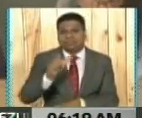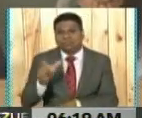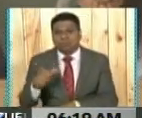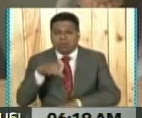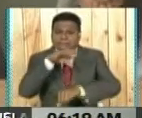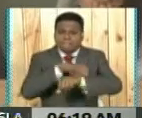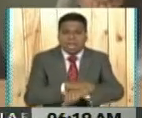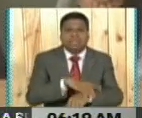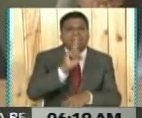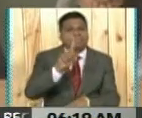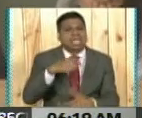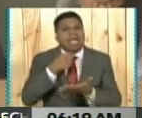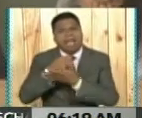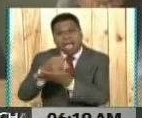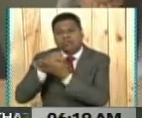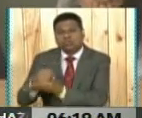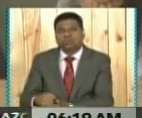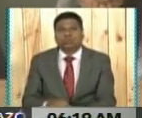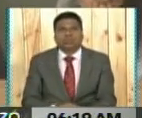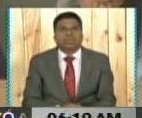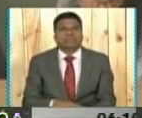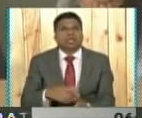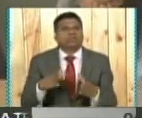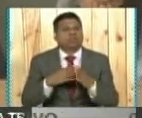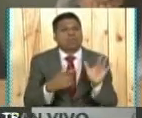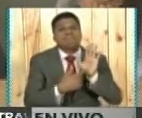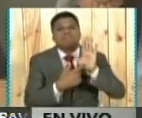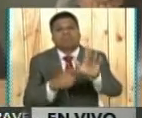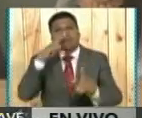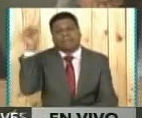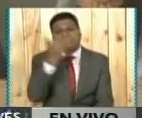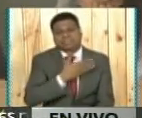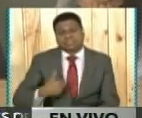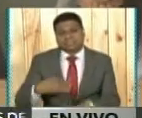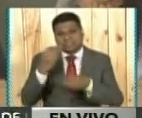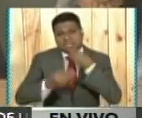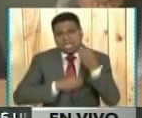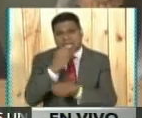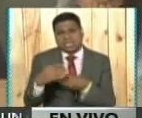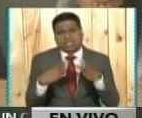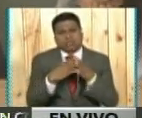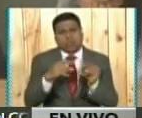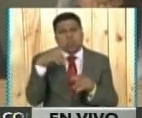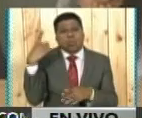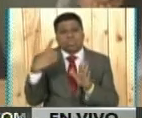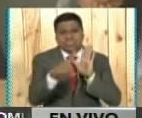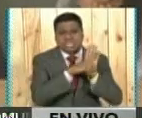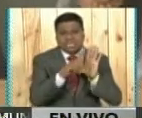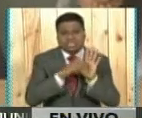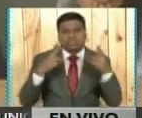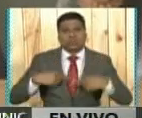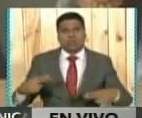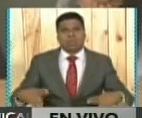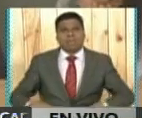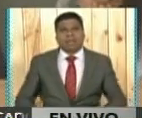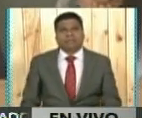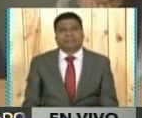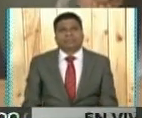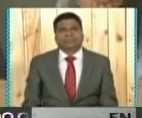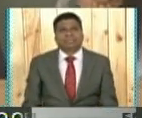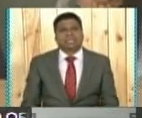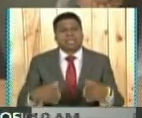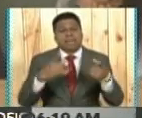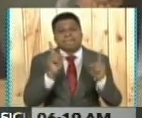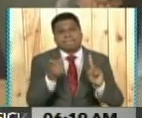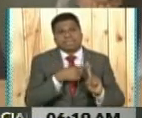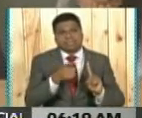gobierno revolucionario de nuestro presidente Nicolás Maduro Moros preserva y garantiza los derechos humanos. En cuanto a